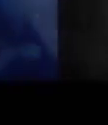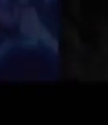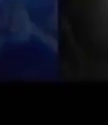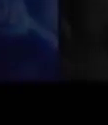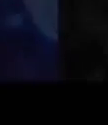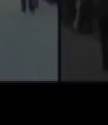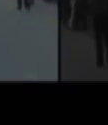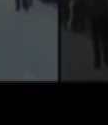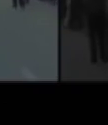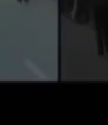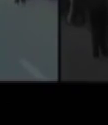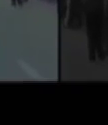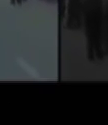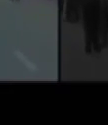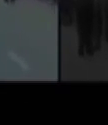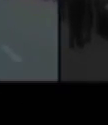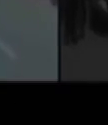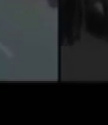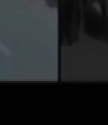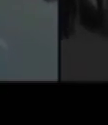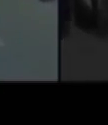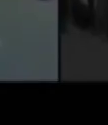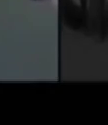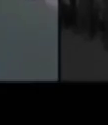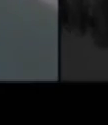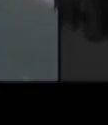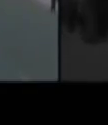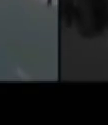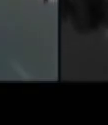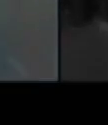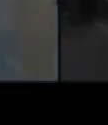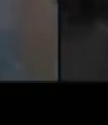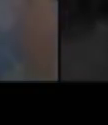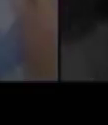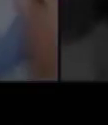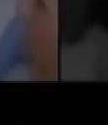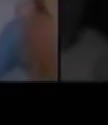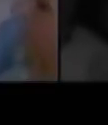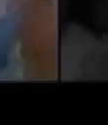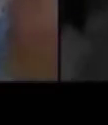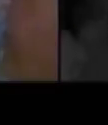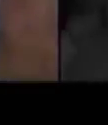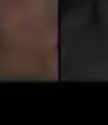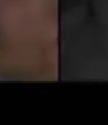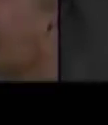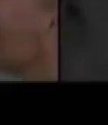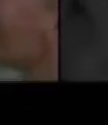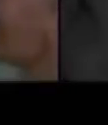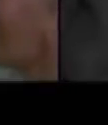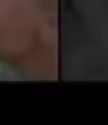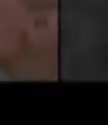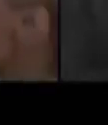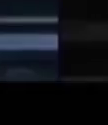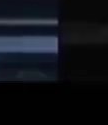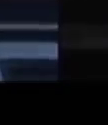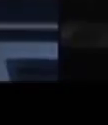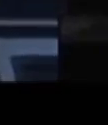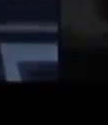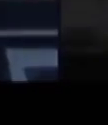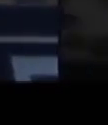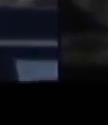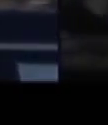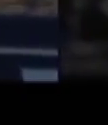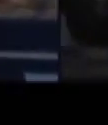de Fidel. Yo lo prometí y le voy a ser fiel a